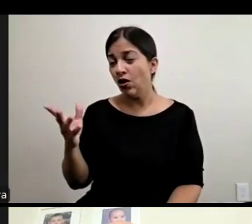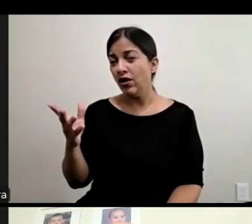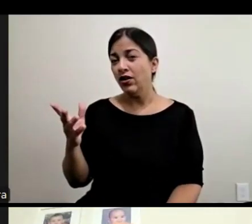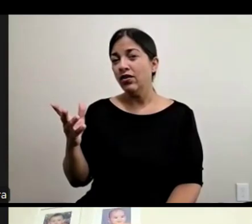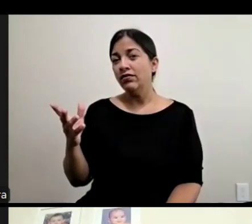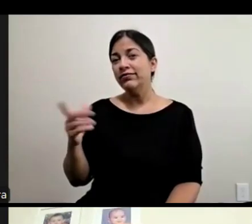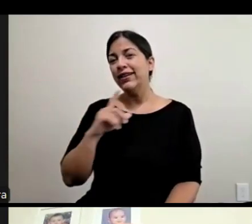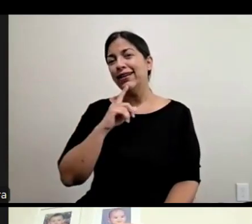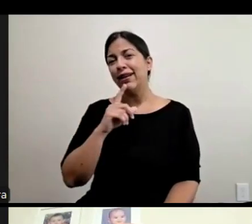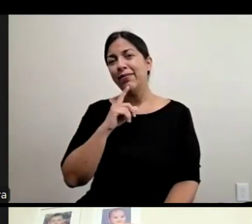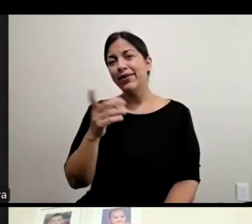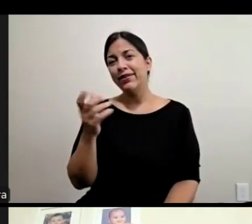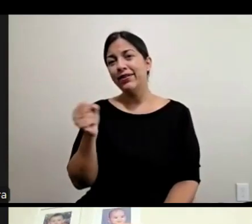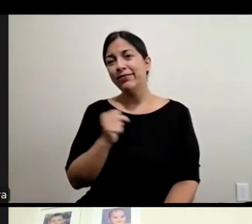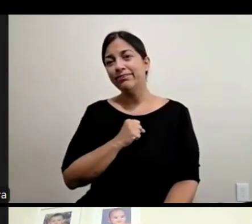sido...